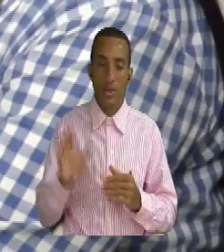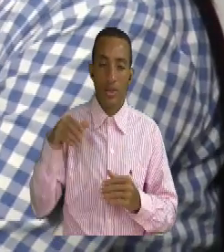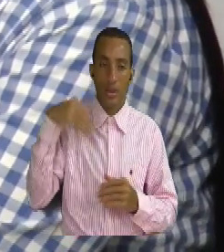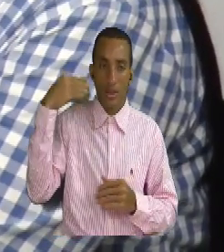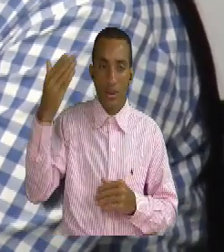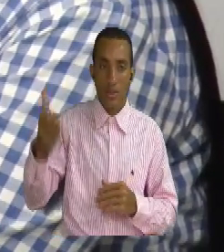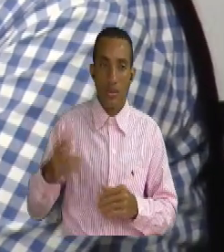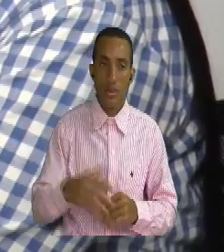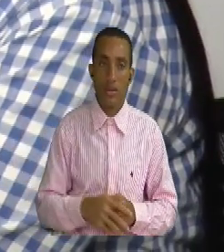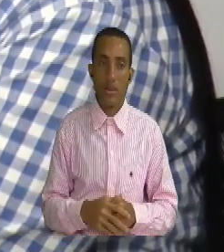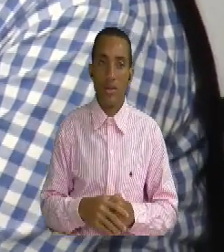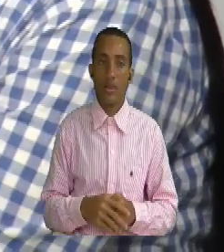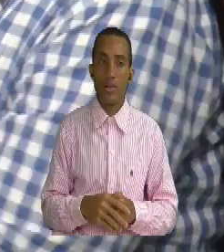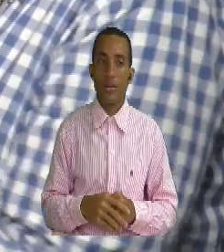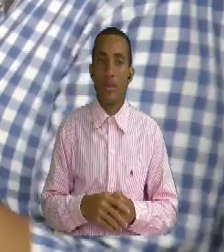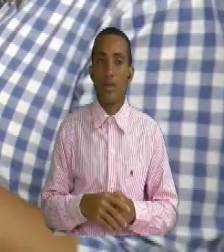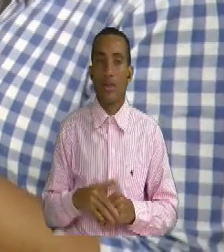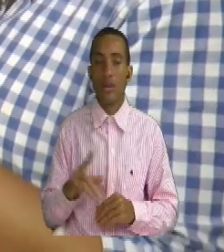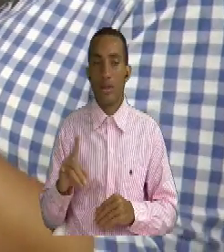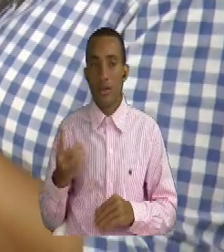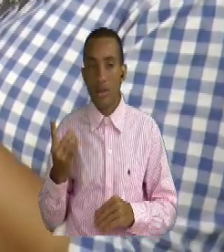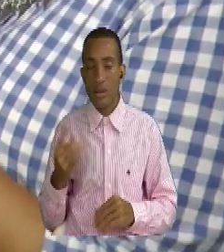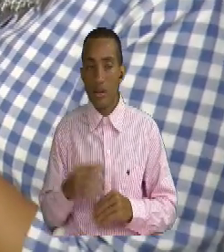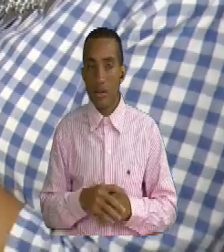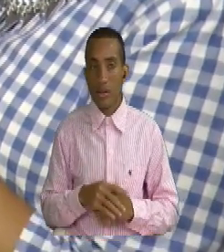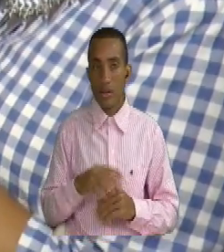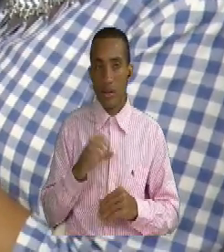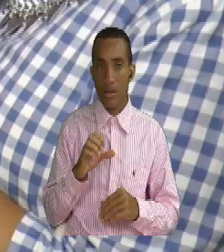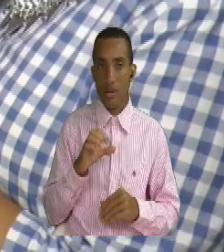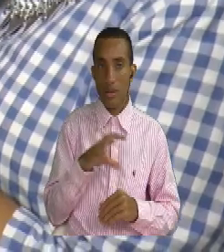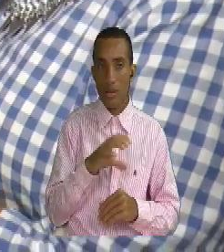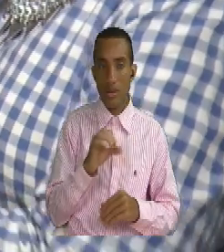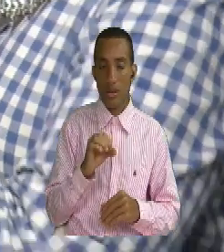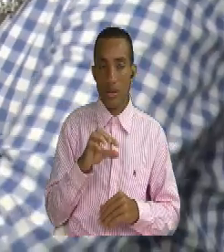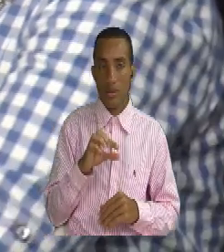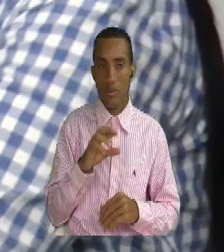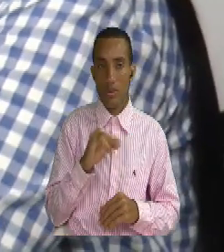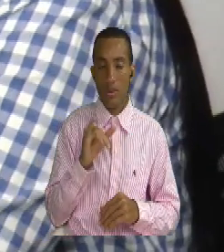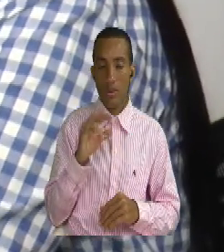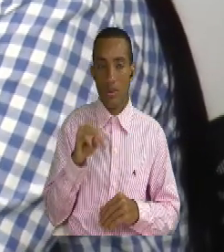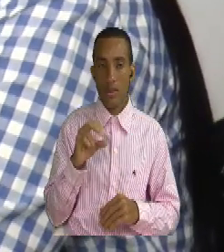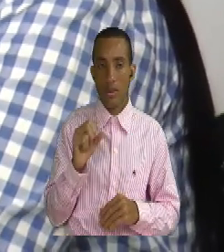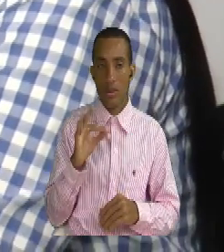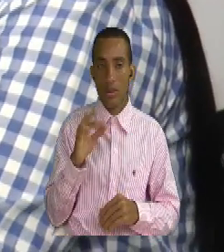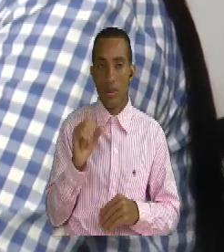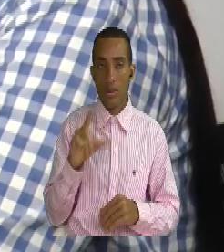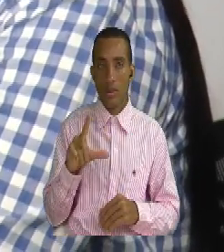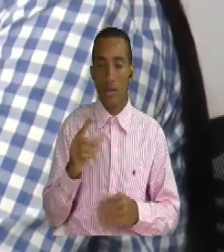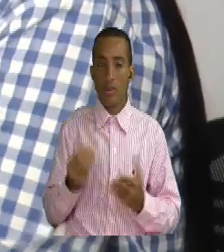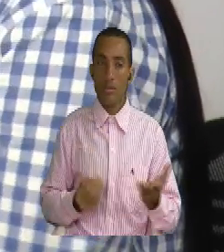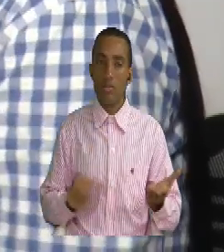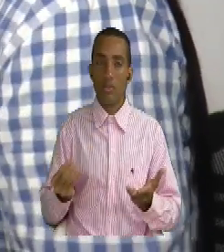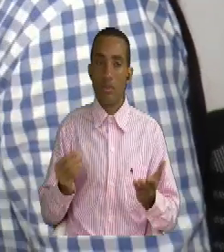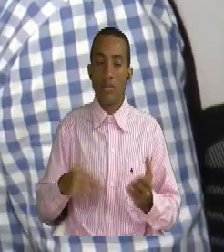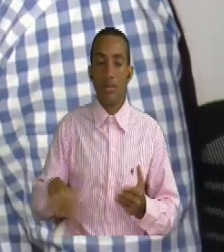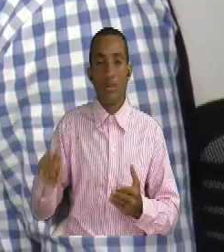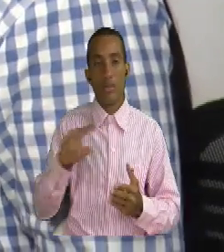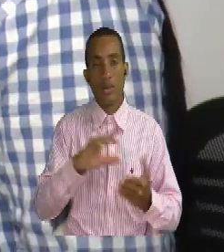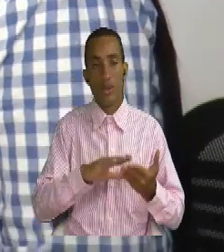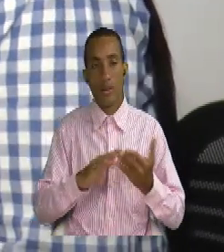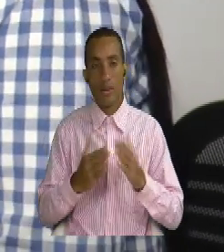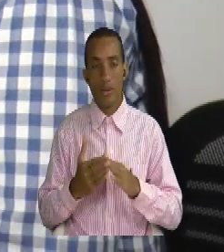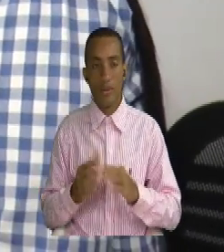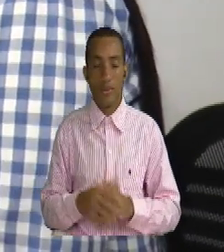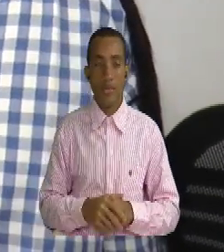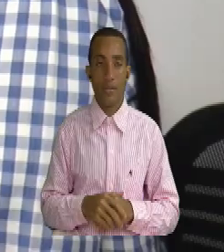un año de que ya esté aquí Eco Perinatal. Cuéntanos un poco qué significa ser madres y qué servicios van a brindar a la comunidad. Pues es